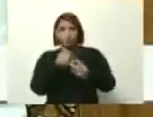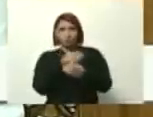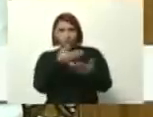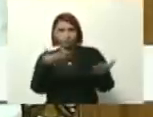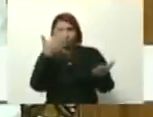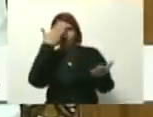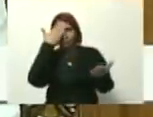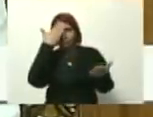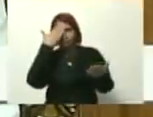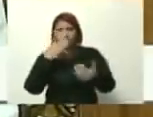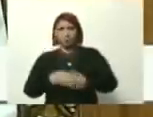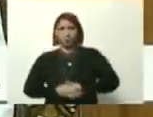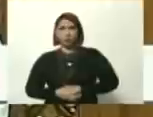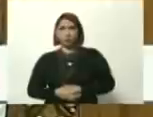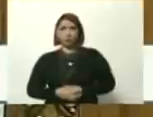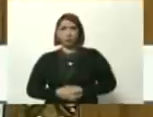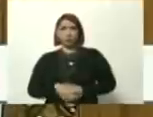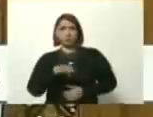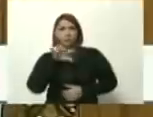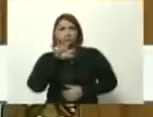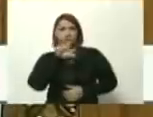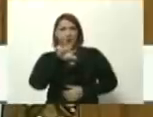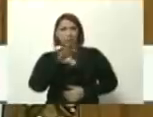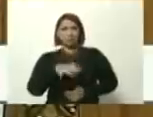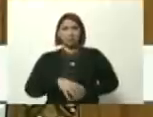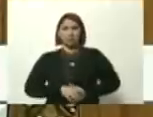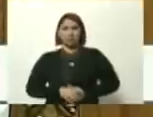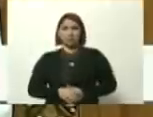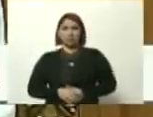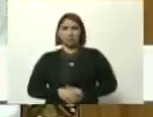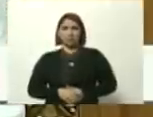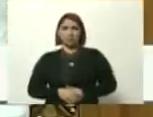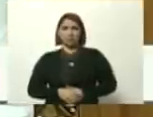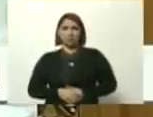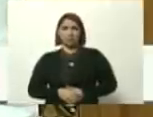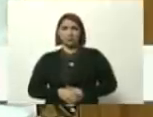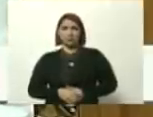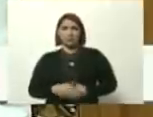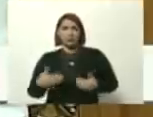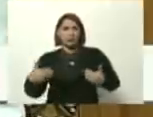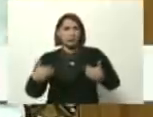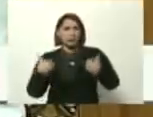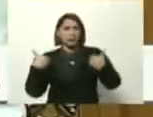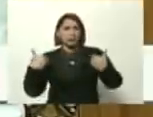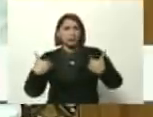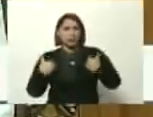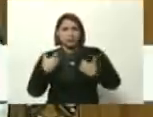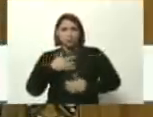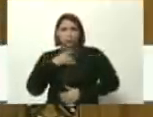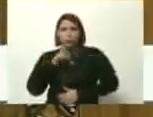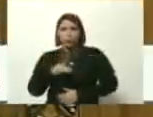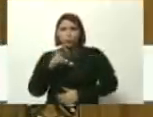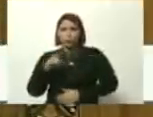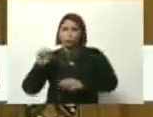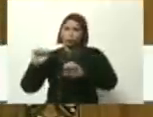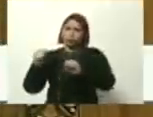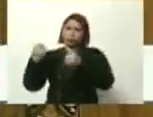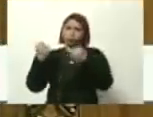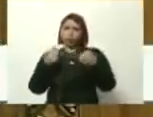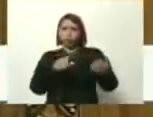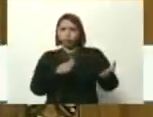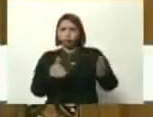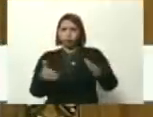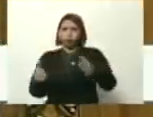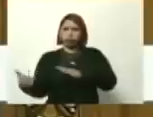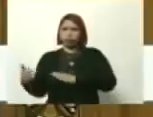saben, de un país que padece y sufre un bloqueo genocida